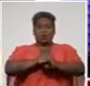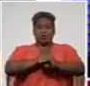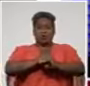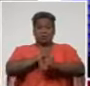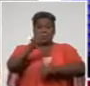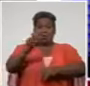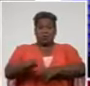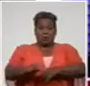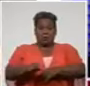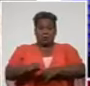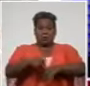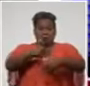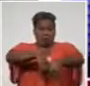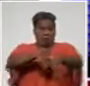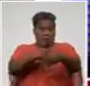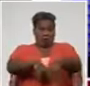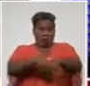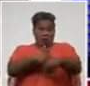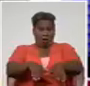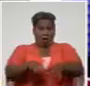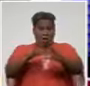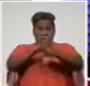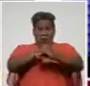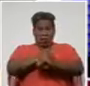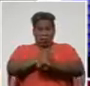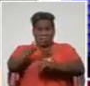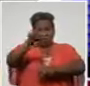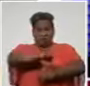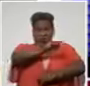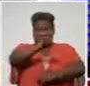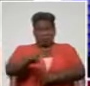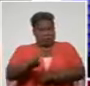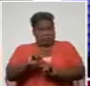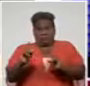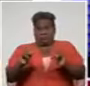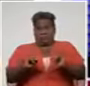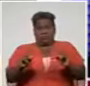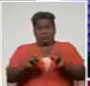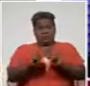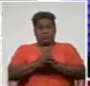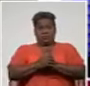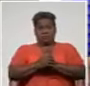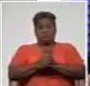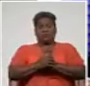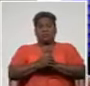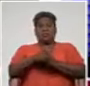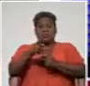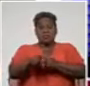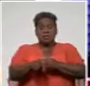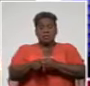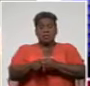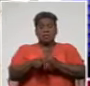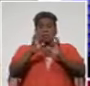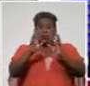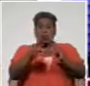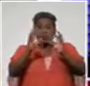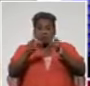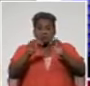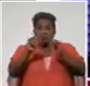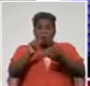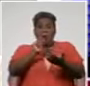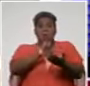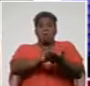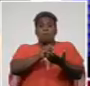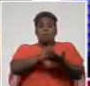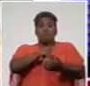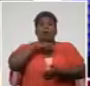personas que estaban en la calle a esa hora y que sin embargo hay una restricción importante de movimiento. Todavía computamos las multas a esta hora que ha puesto la